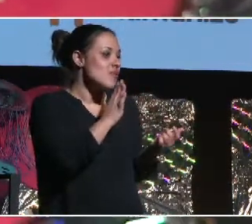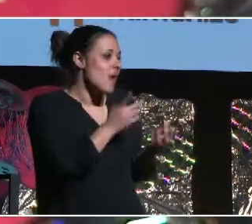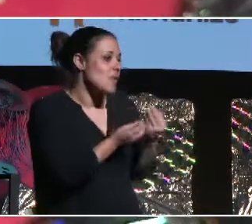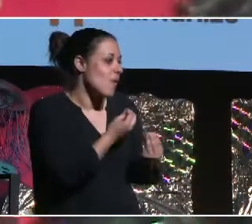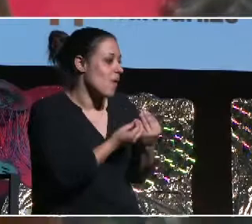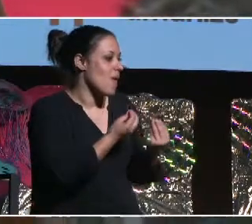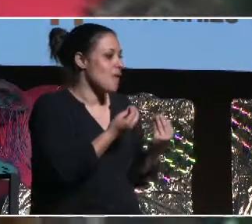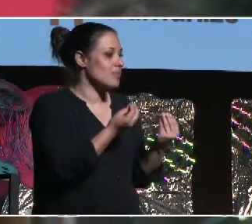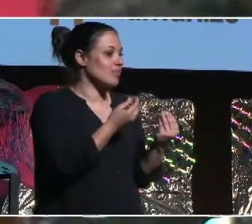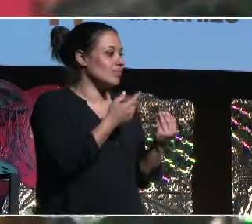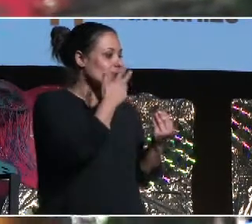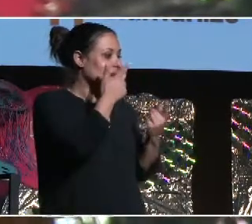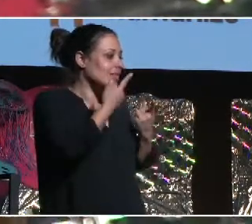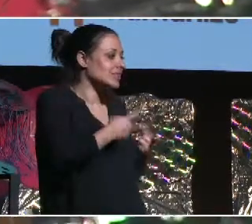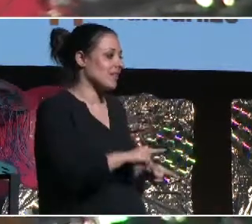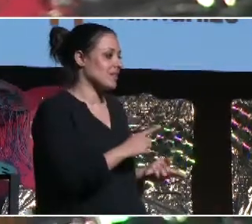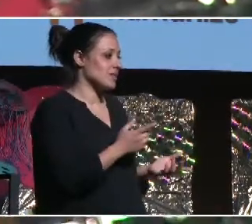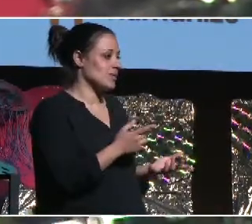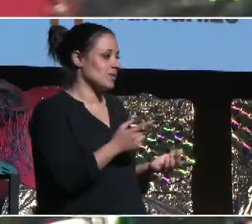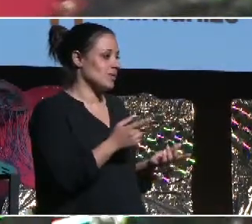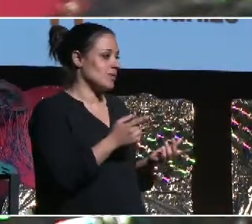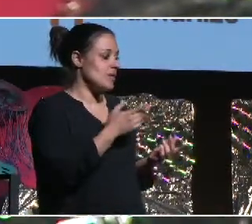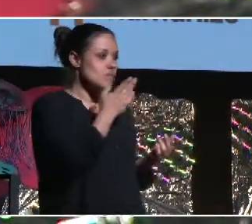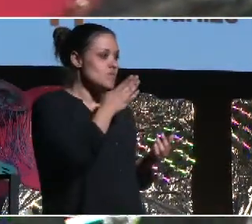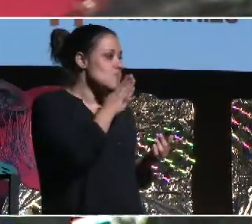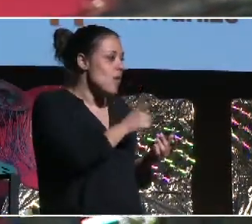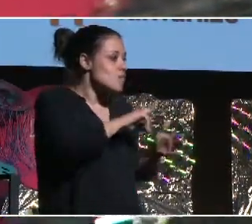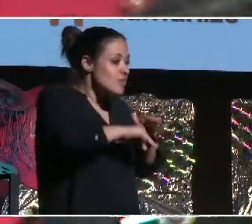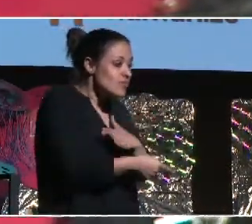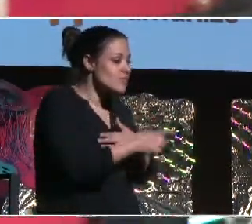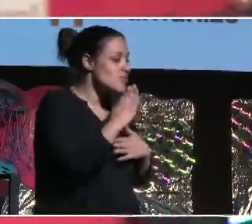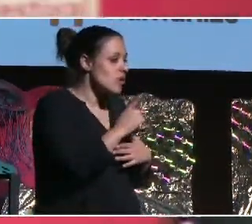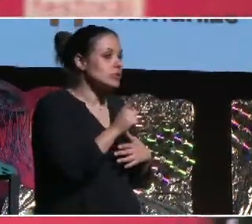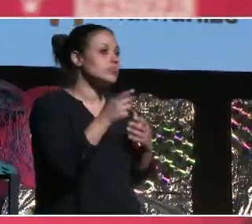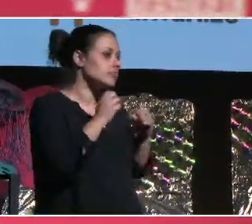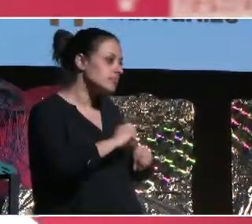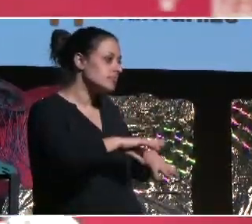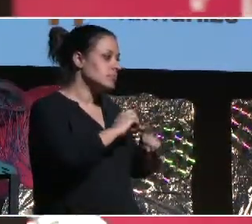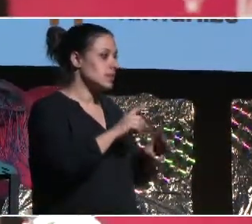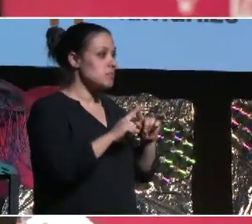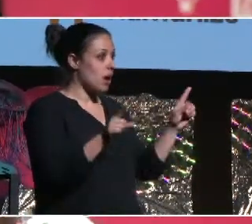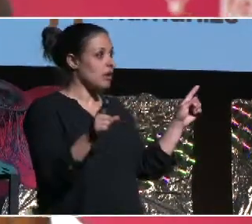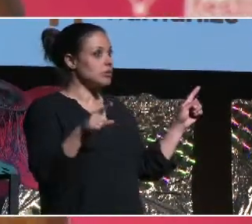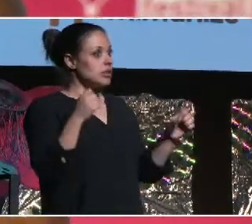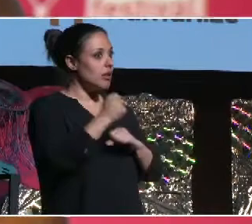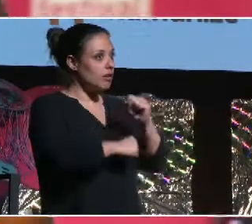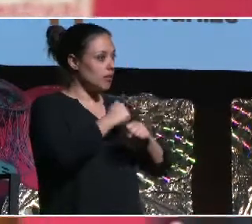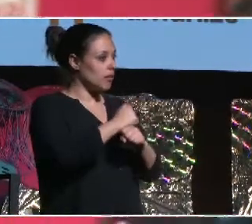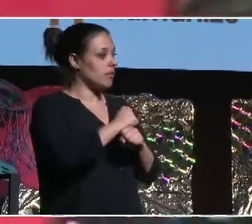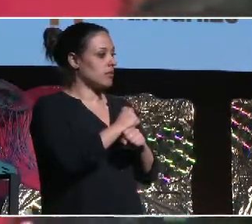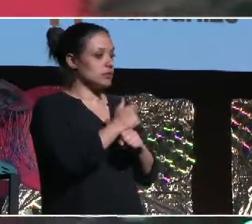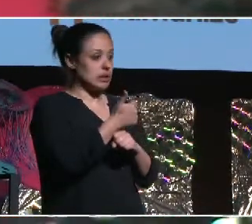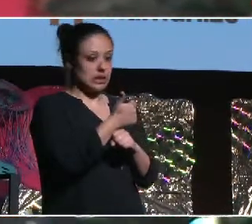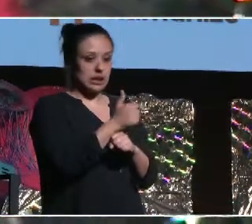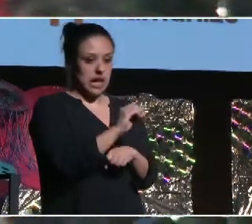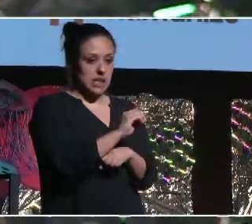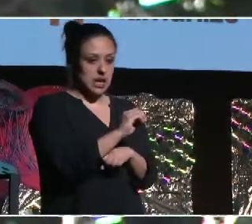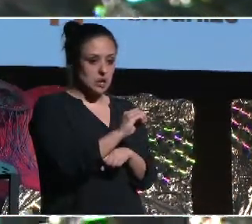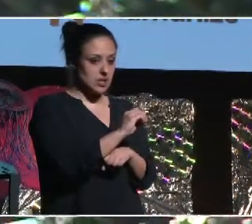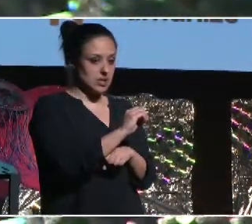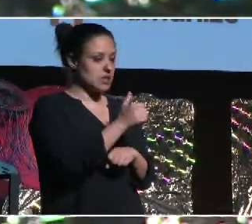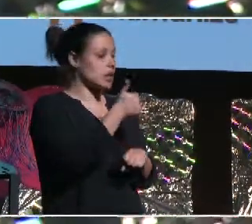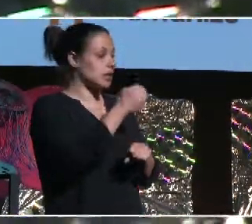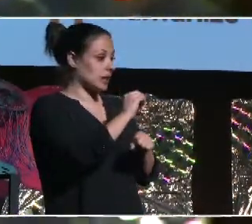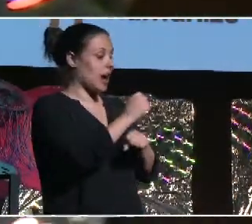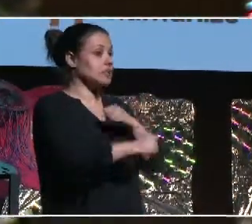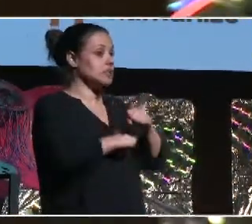seguimos capacitando, pero principalmente en temas de campañas, y ojalá que en unos años pasemos a capacitar en temas de campañas de